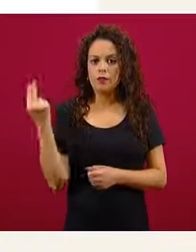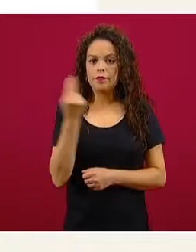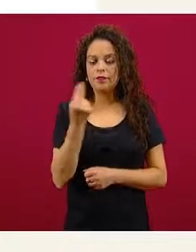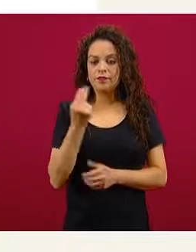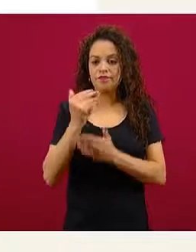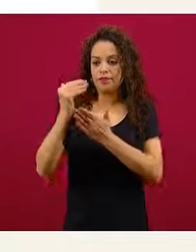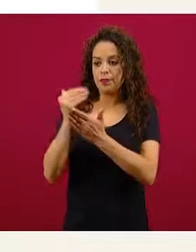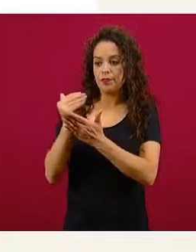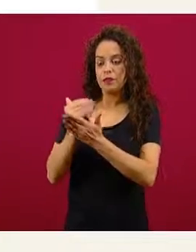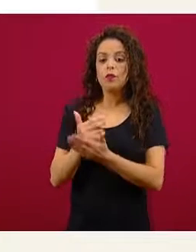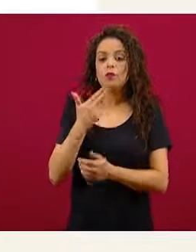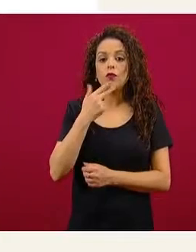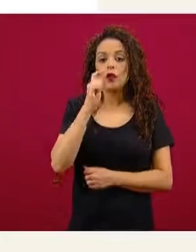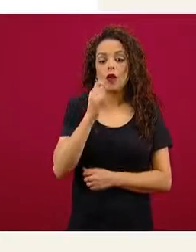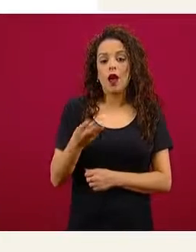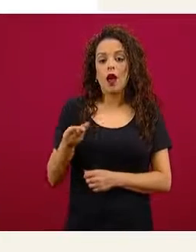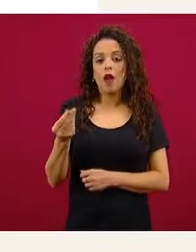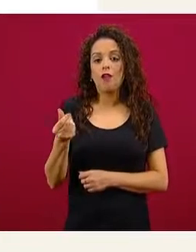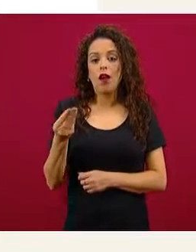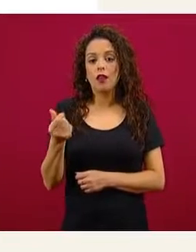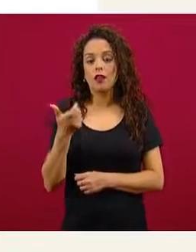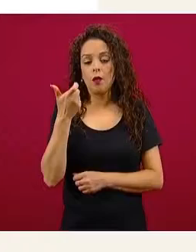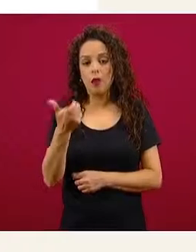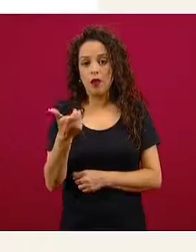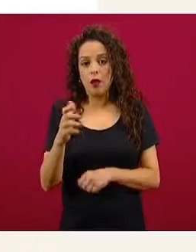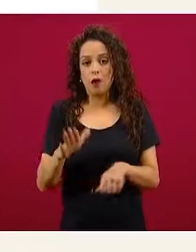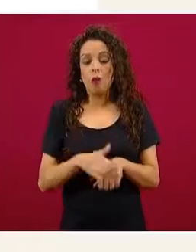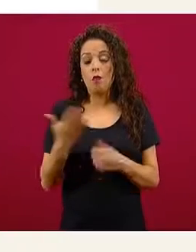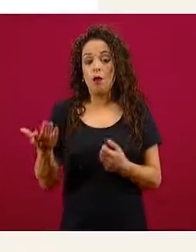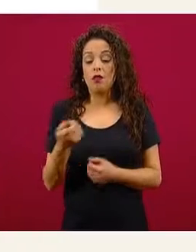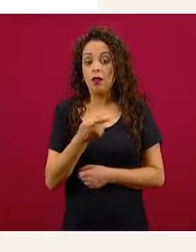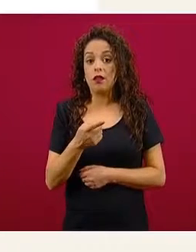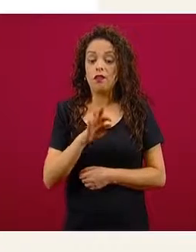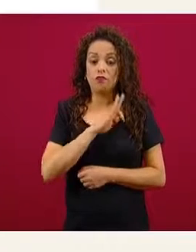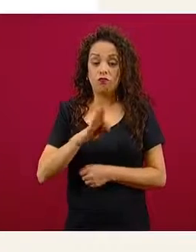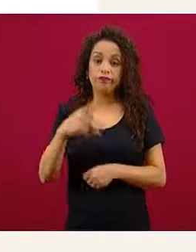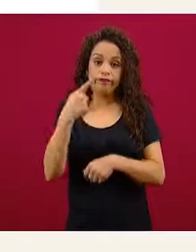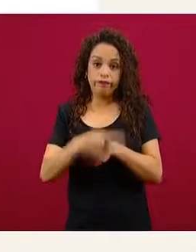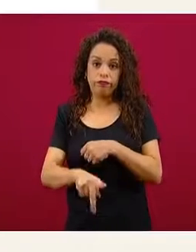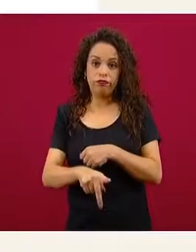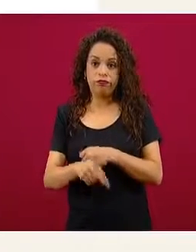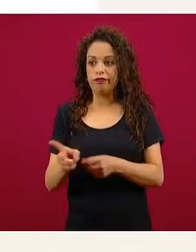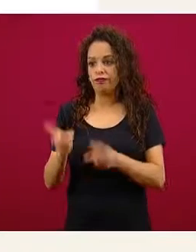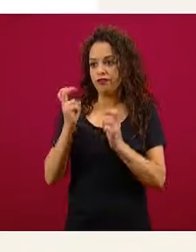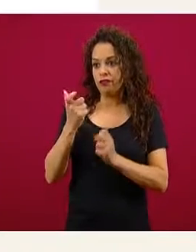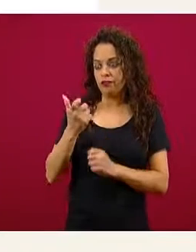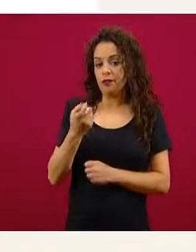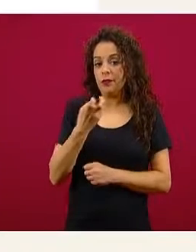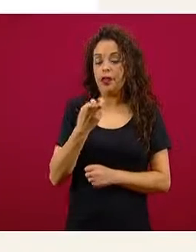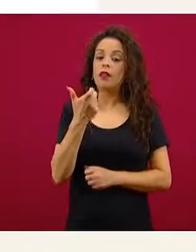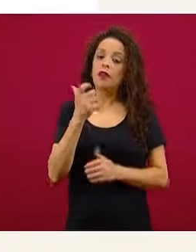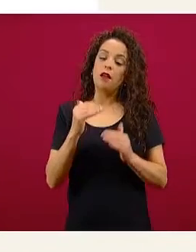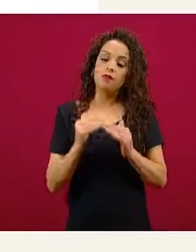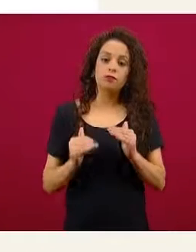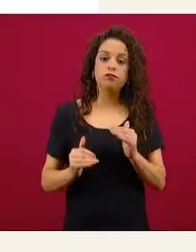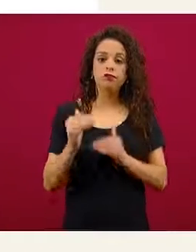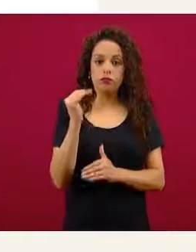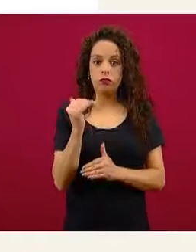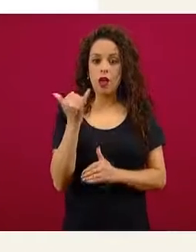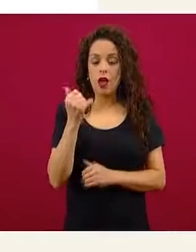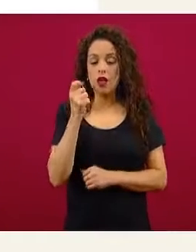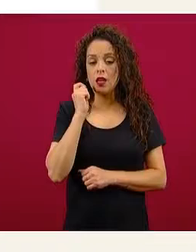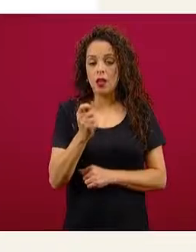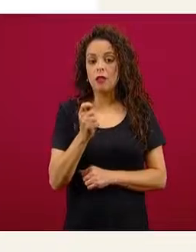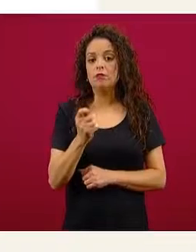reducir el uso del efectivo, que tiene un tema, hay un componente de seguridad también y de costo. Es elevado el costo y es también fuerte